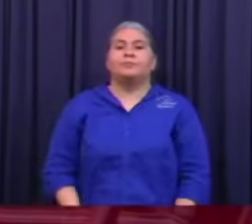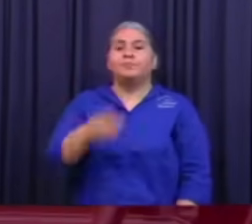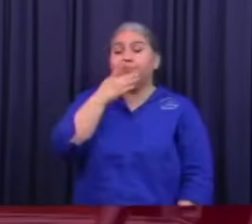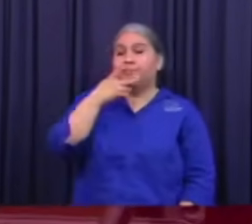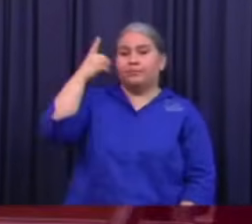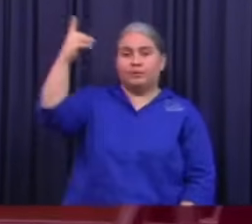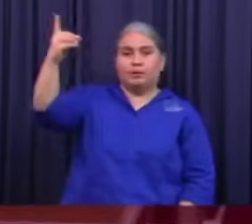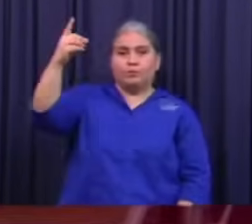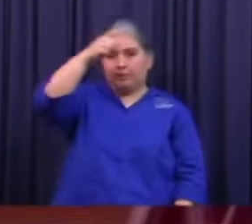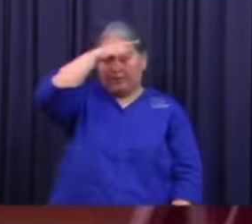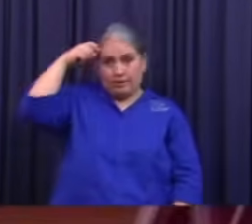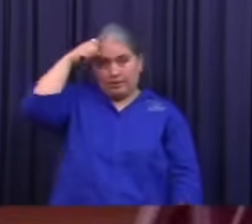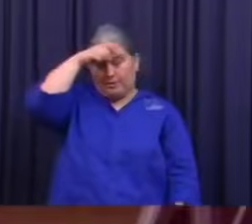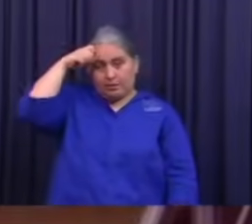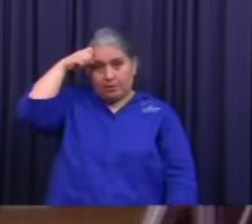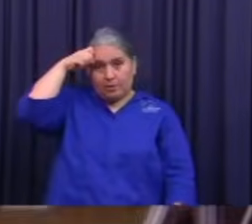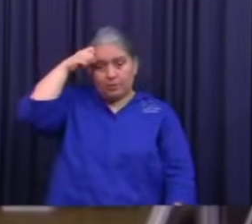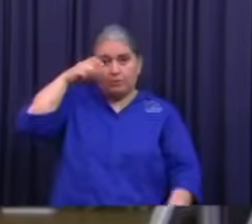propósitos